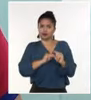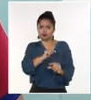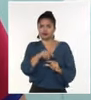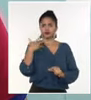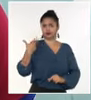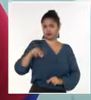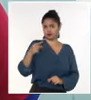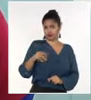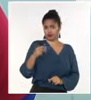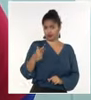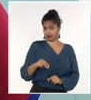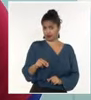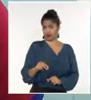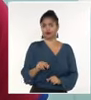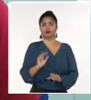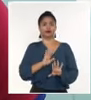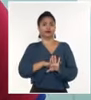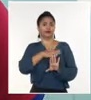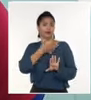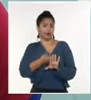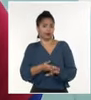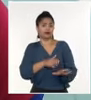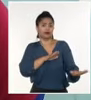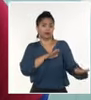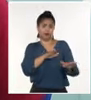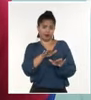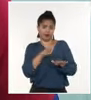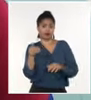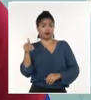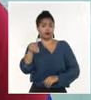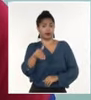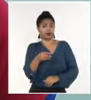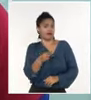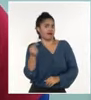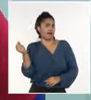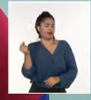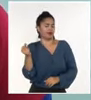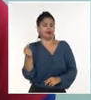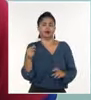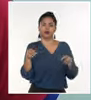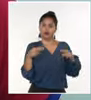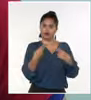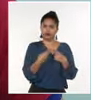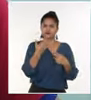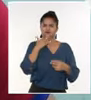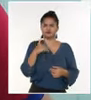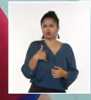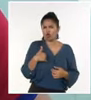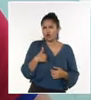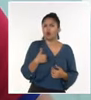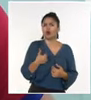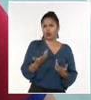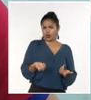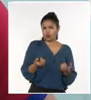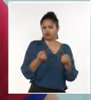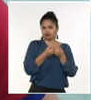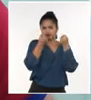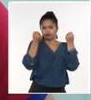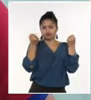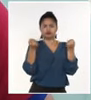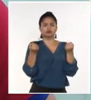y posteriormente la rehabilitación para incorporarme lo más pronto posible. ¿Cómo llegó esa lesión, Idelani? Bueno,